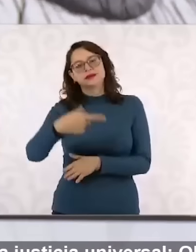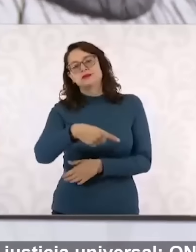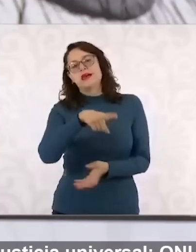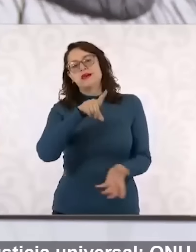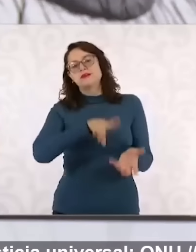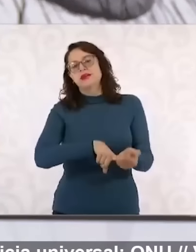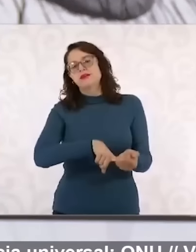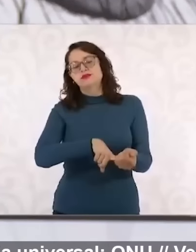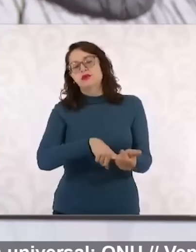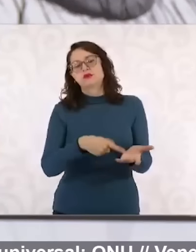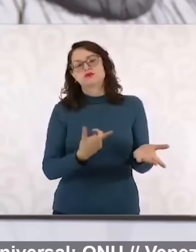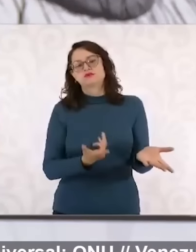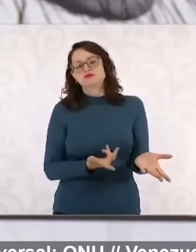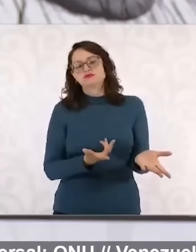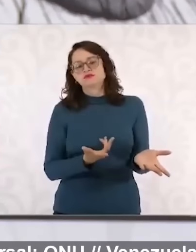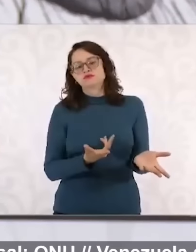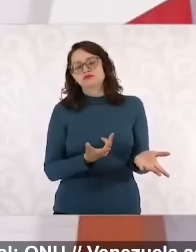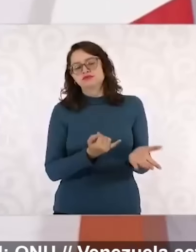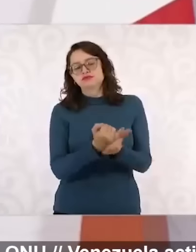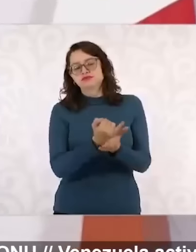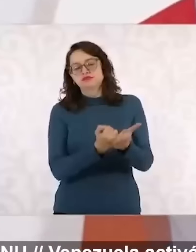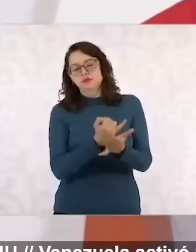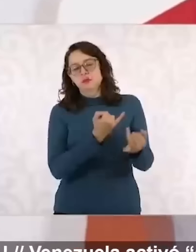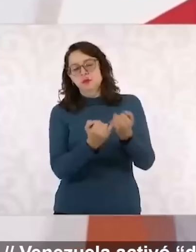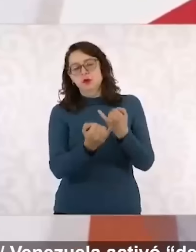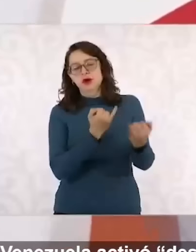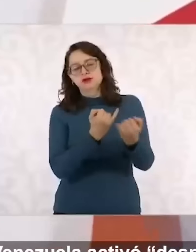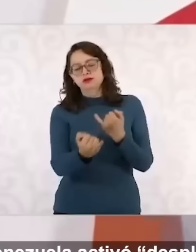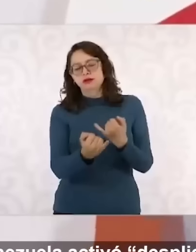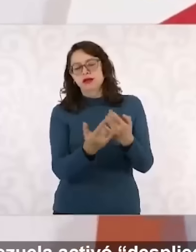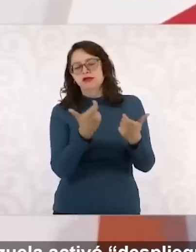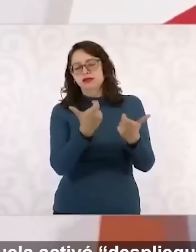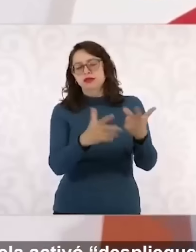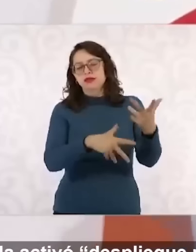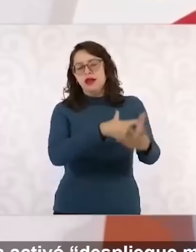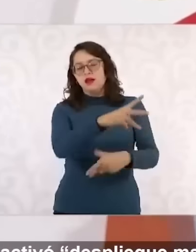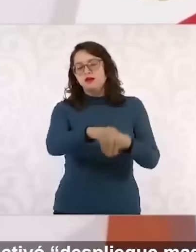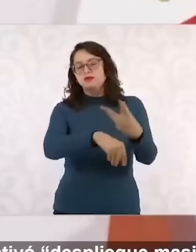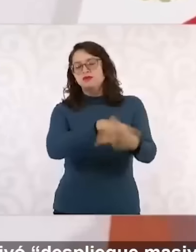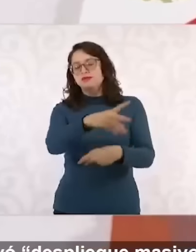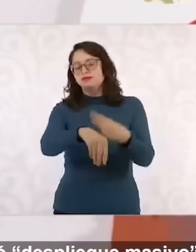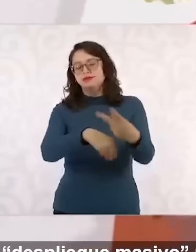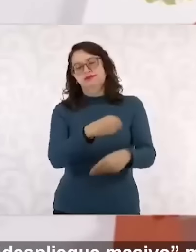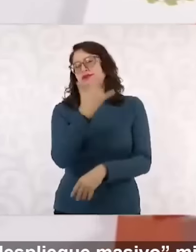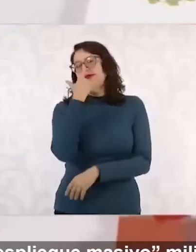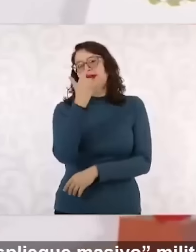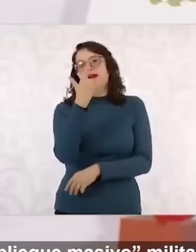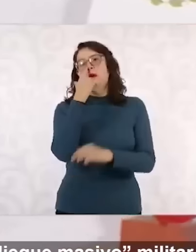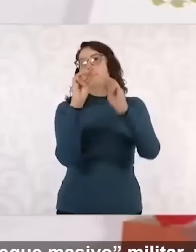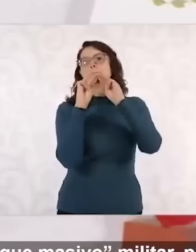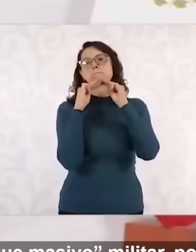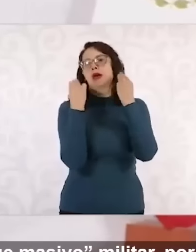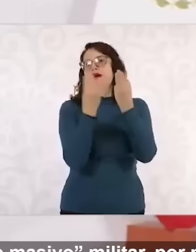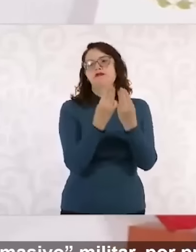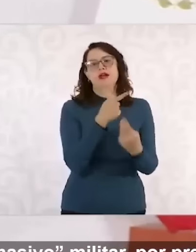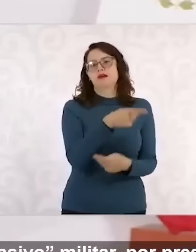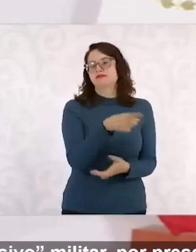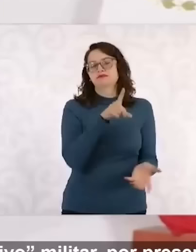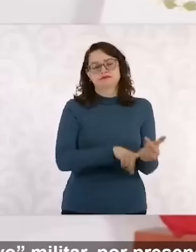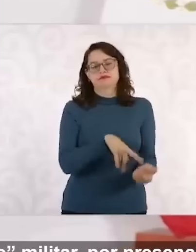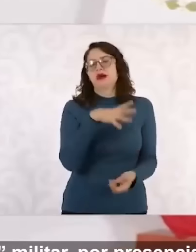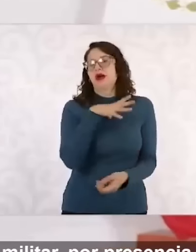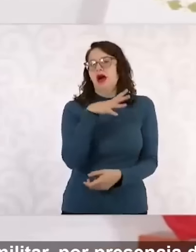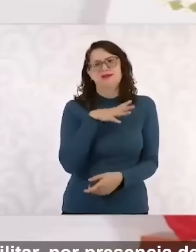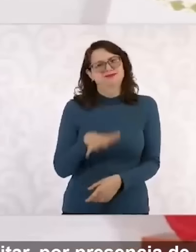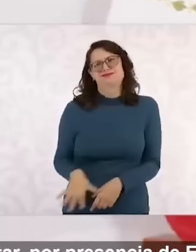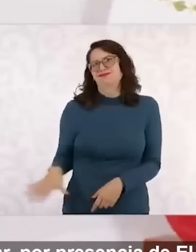vinculado presuntamente con la delincuencia organizada o con algún esquema de lavado de dinero. Entonces, parte de esta